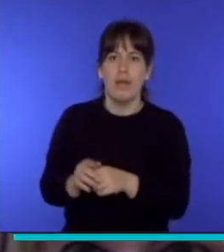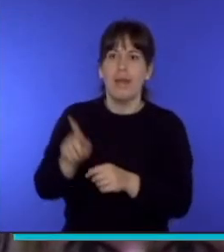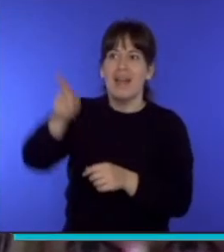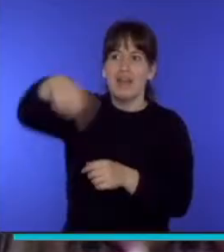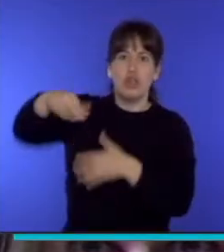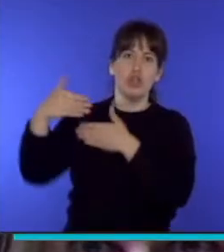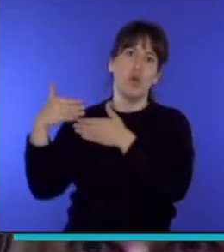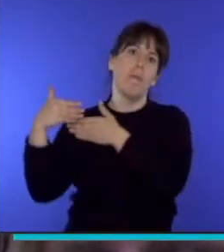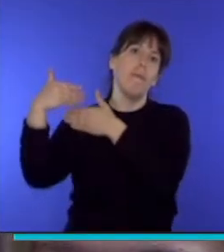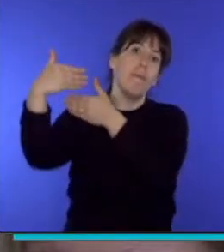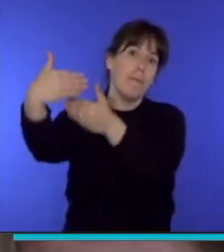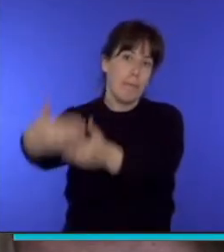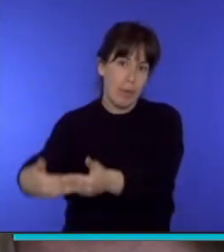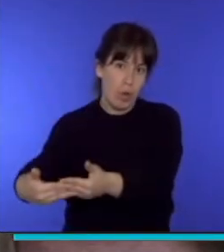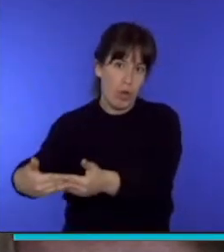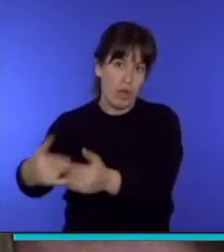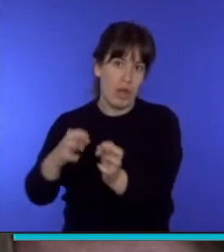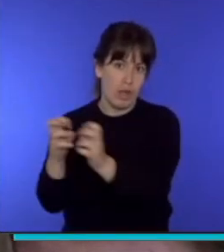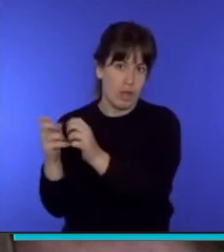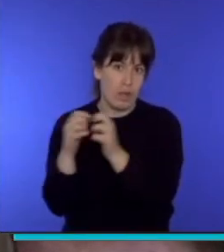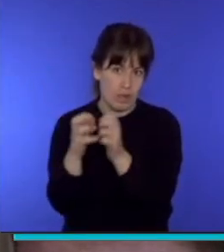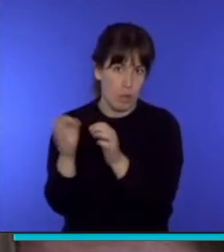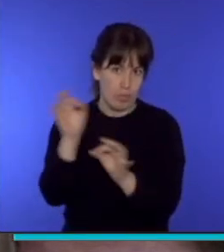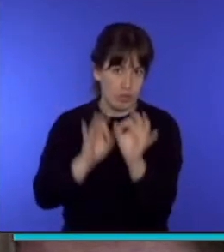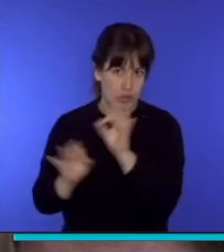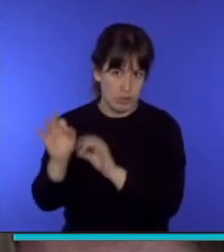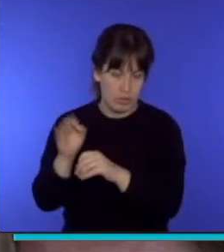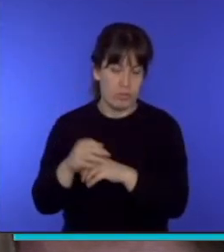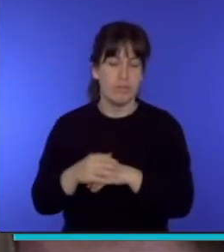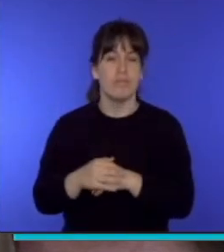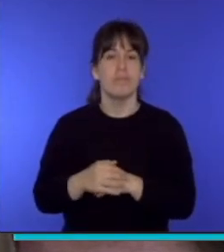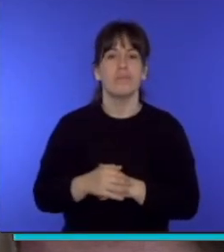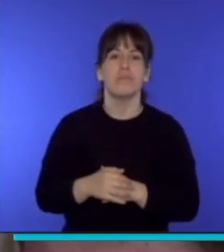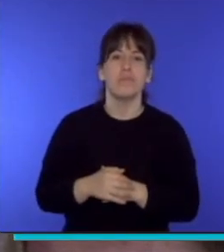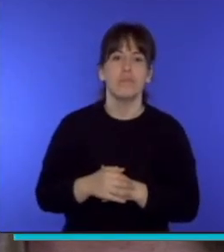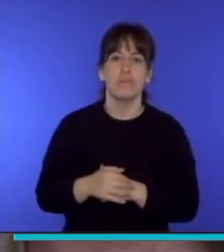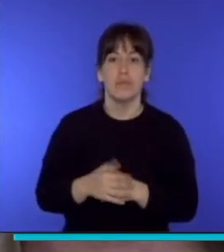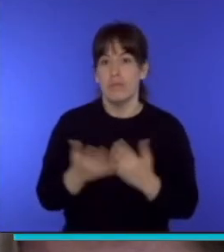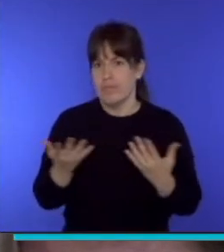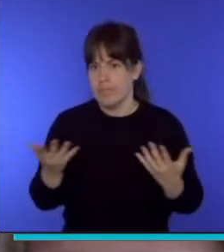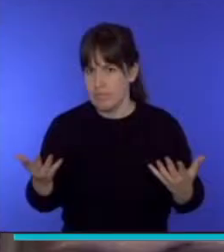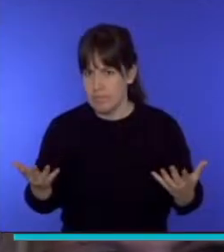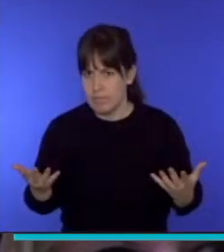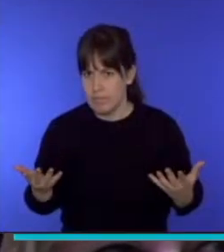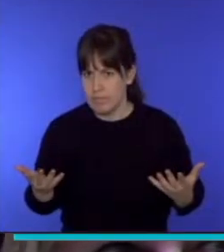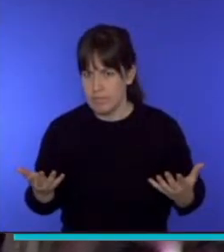Procrastinaron el tratamiento de un proyecto. Lo que hay que hacer,